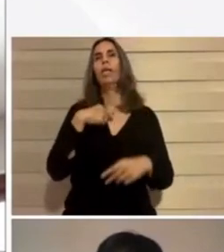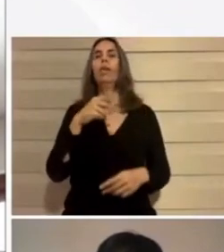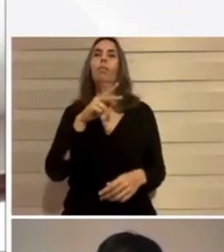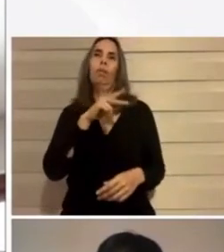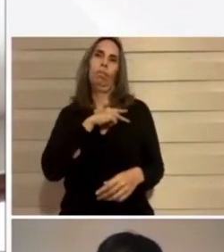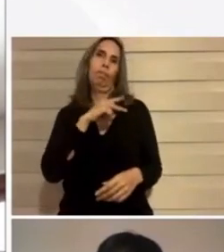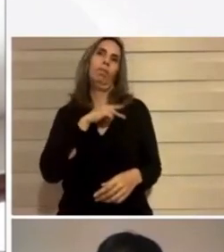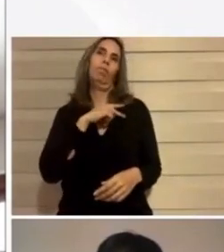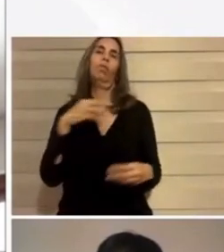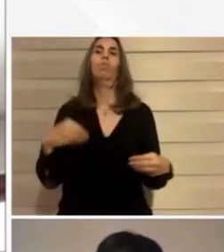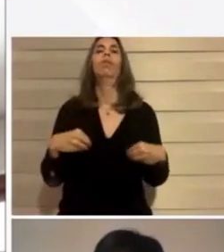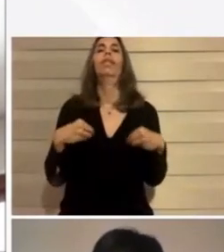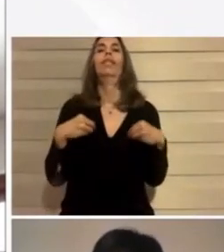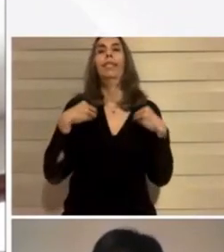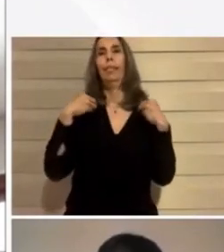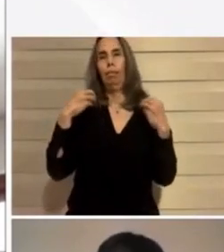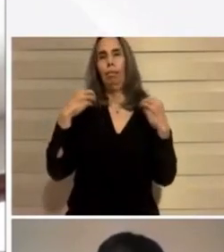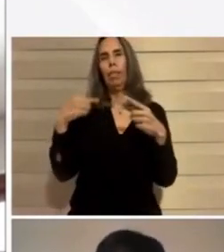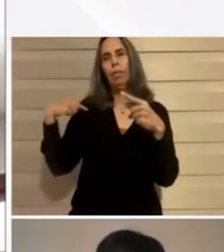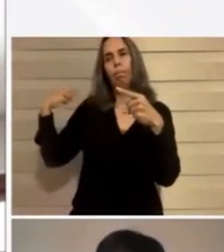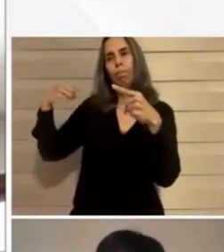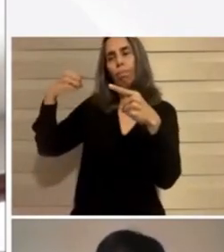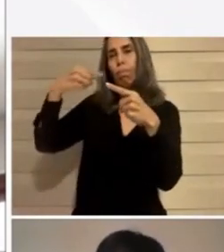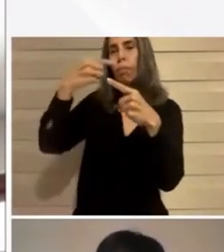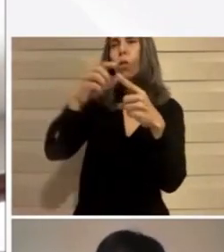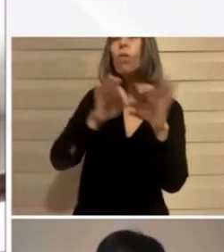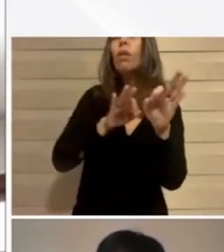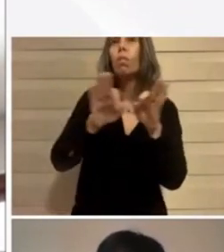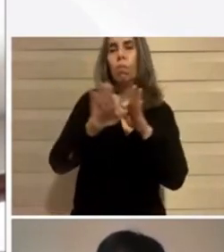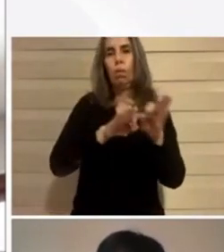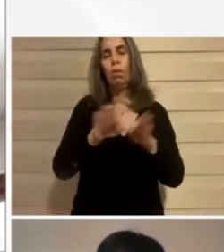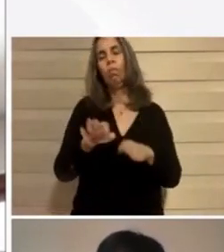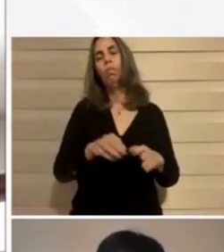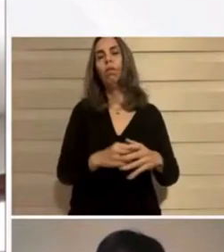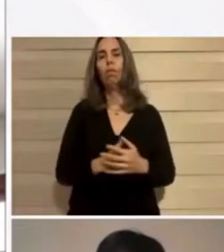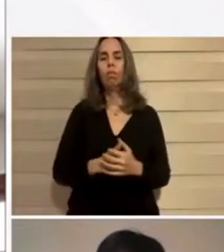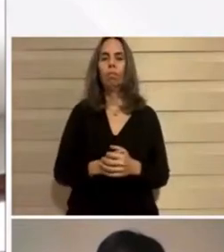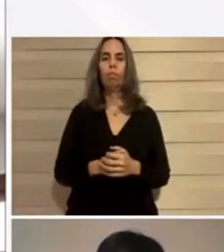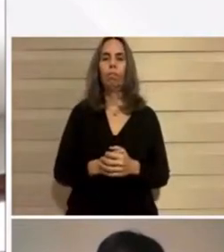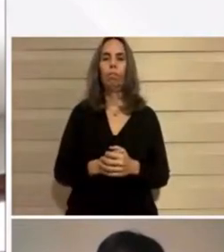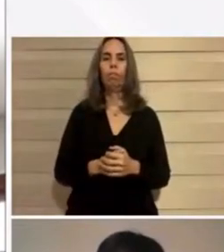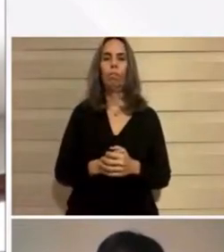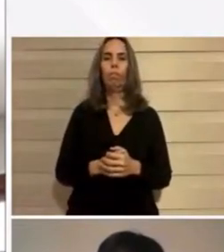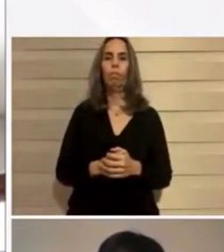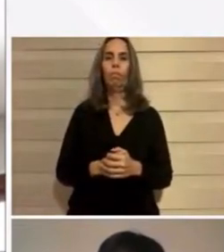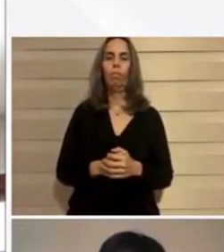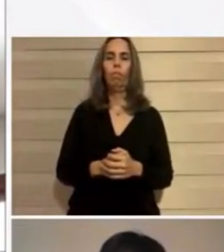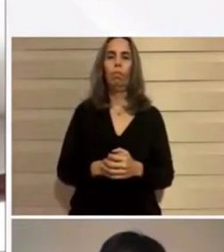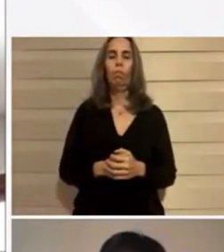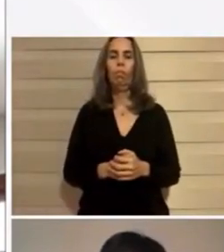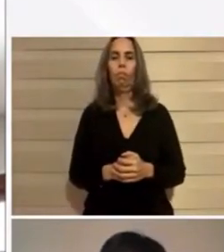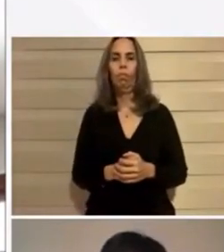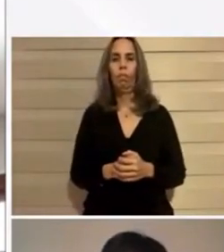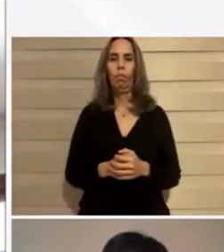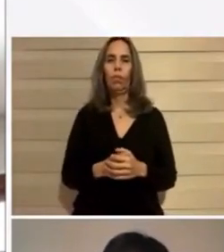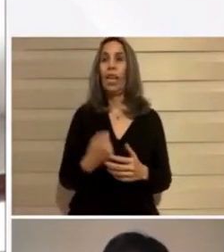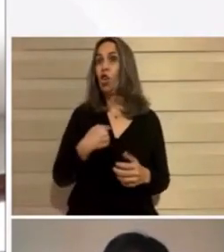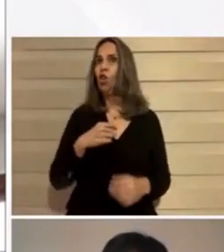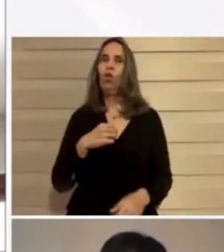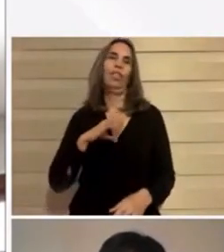yo mi trabajo y contestar desde luego a tu pregunta. Muchas gracias. Estoy realmente súper contenta de estar